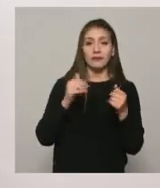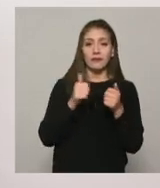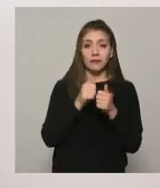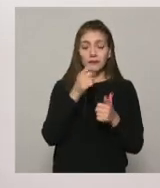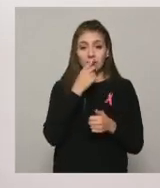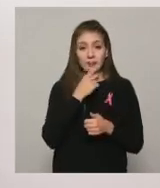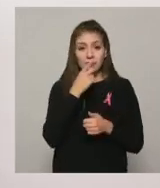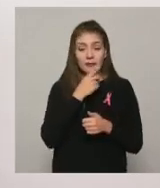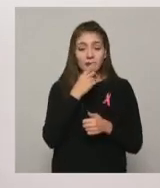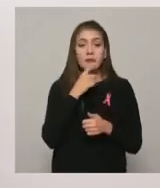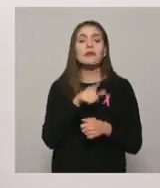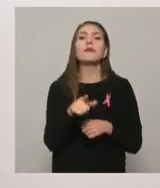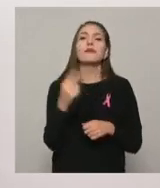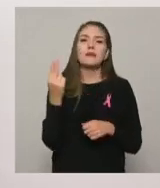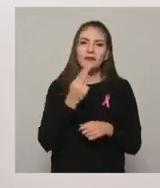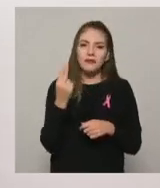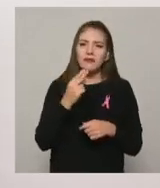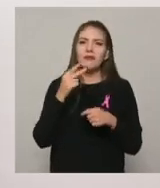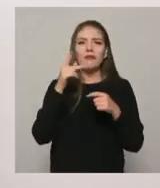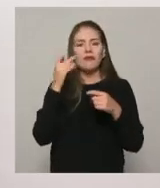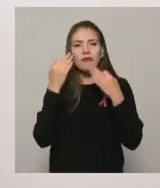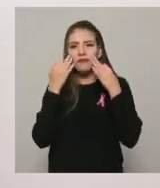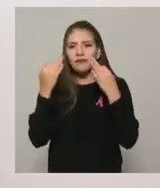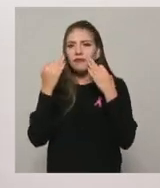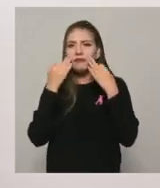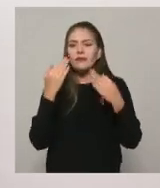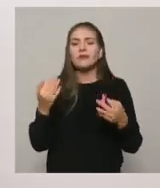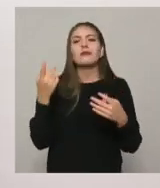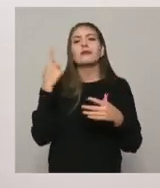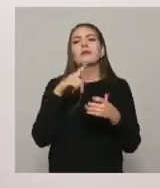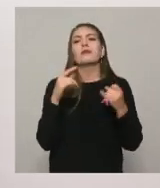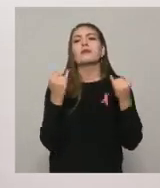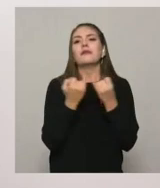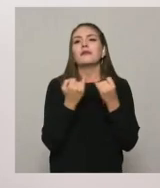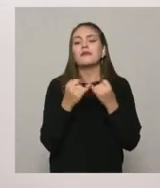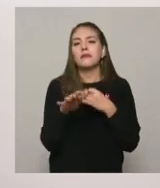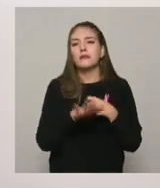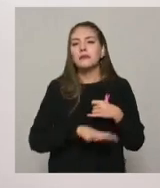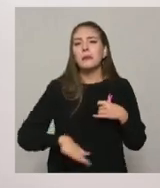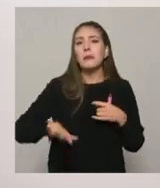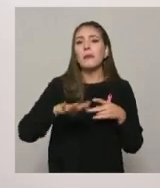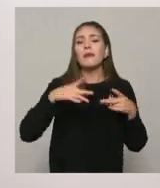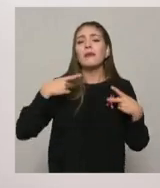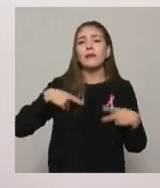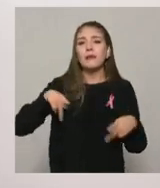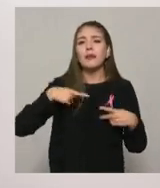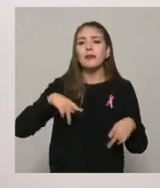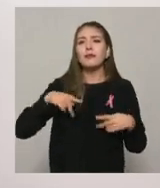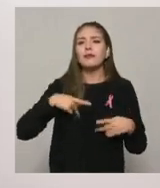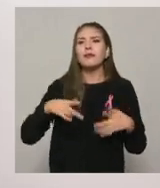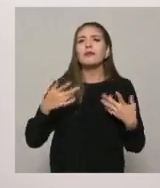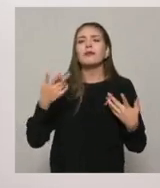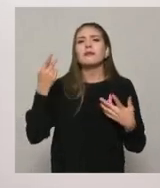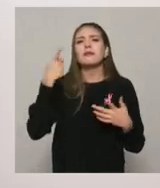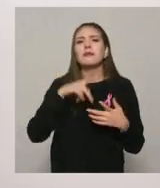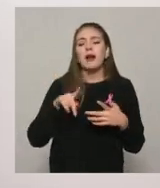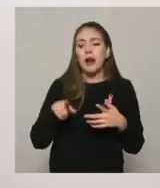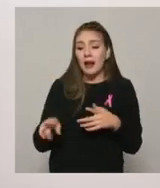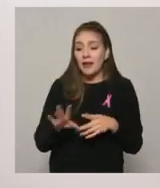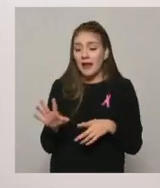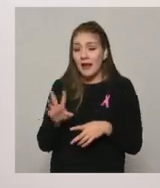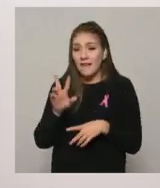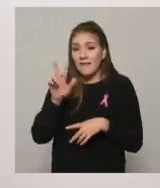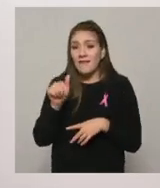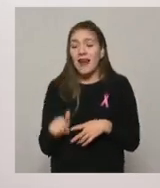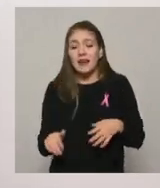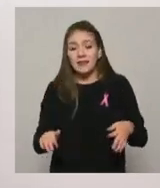información a los tomadores de decisiones, a la sociedad en general, de algún avance que ya esté muy cerca de